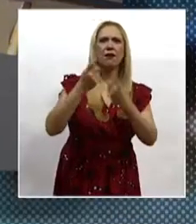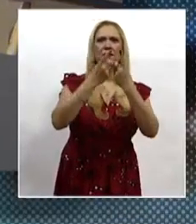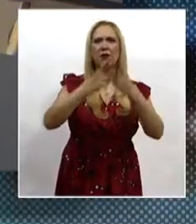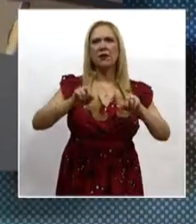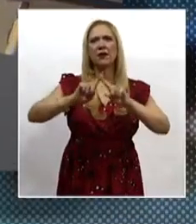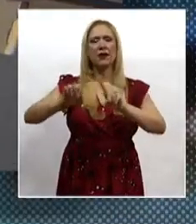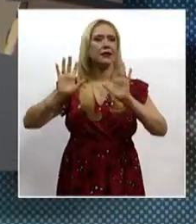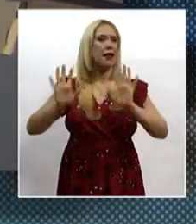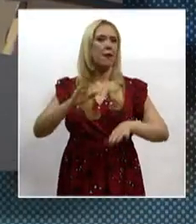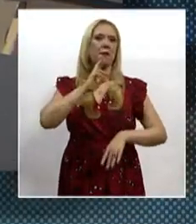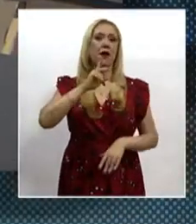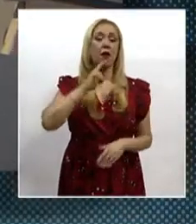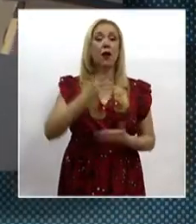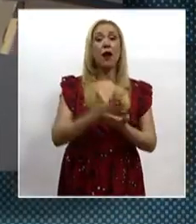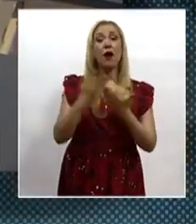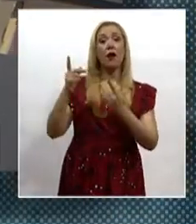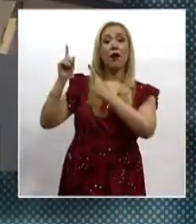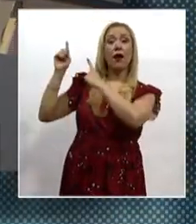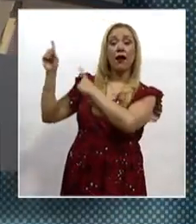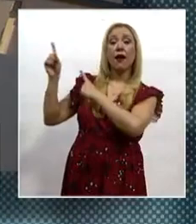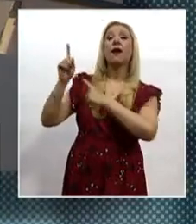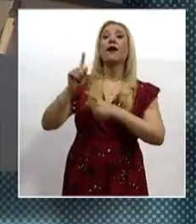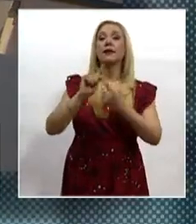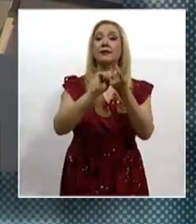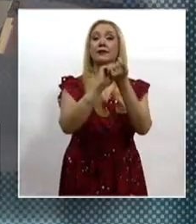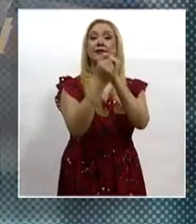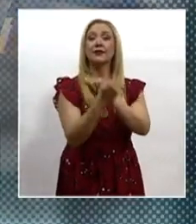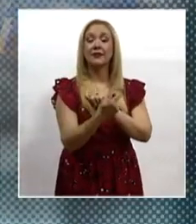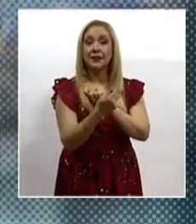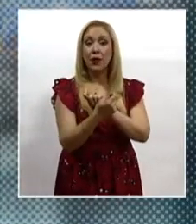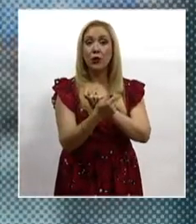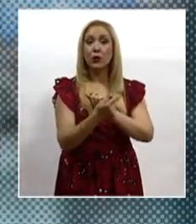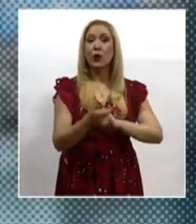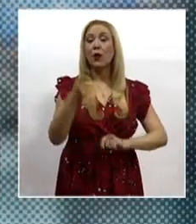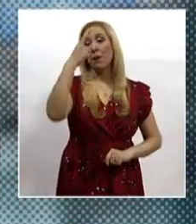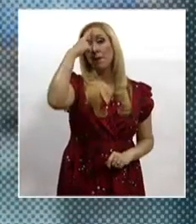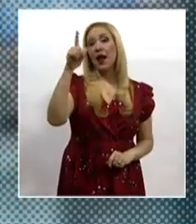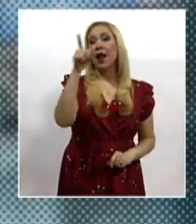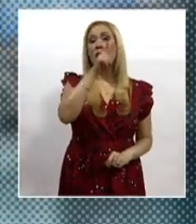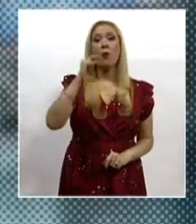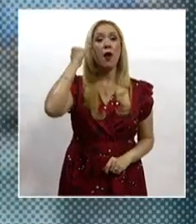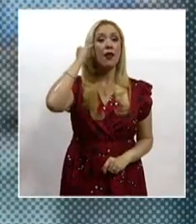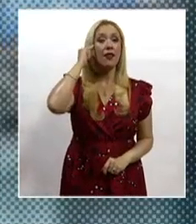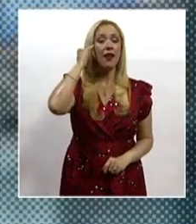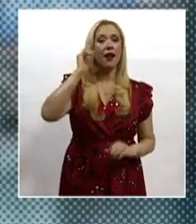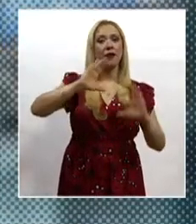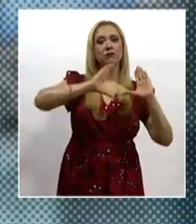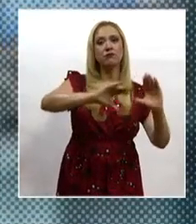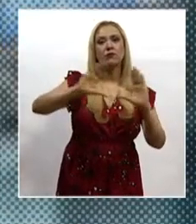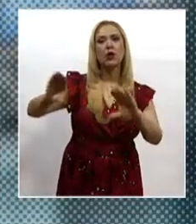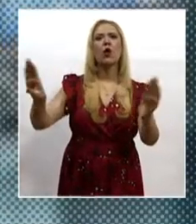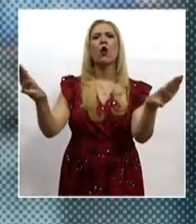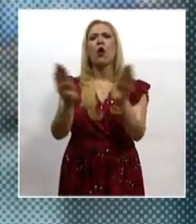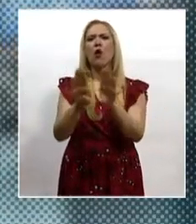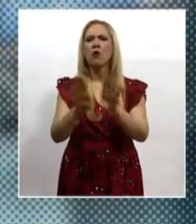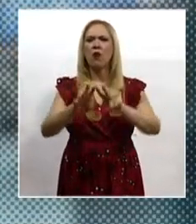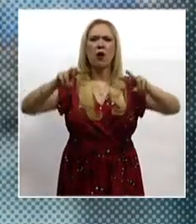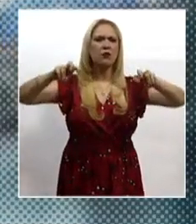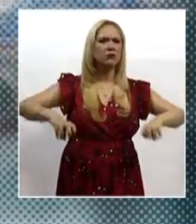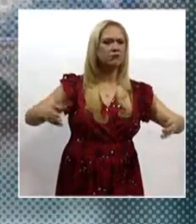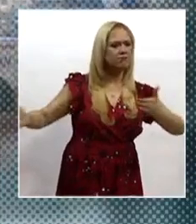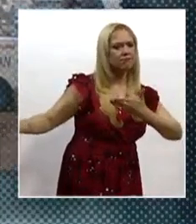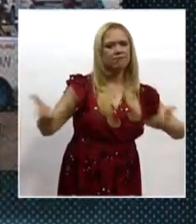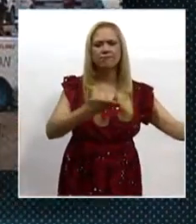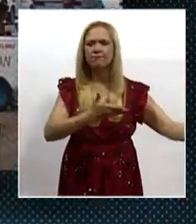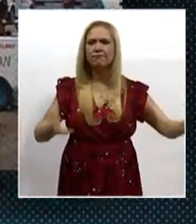Personas intérpretes y traductoras de lenguas indígenas de Baja California recibieron capacitación sobre los métodos de mediación y